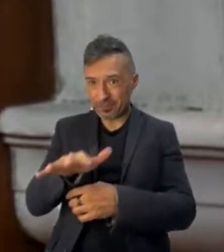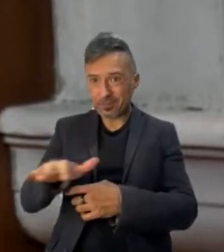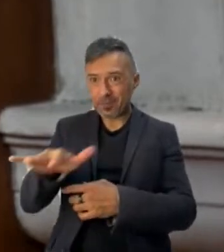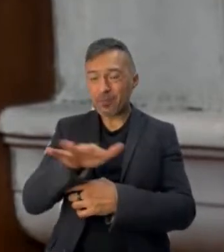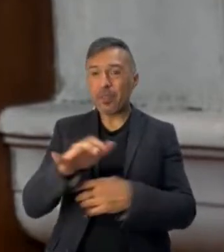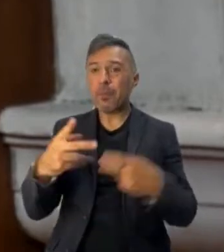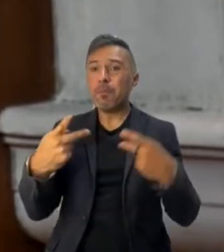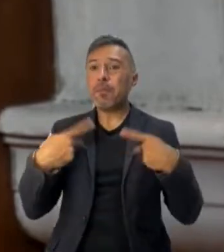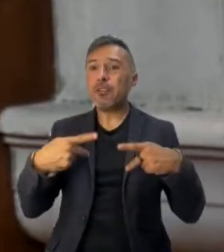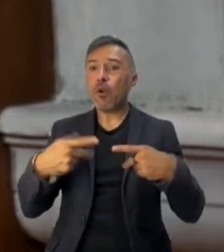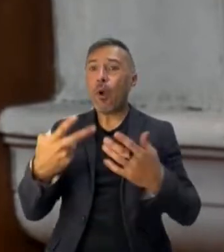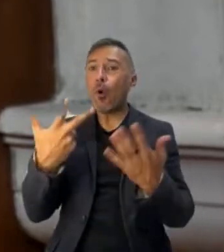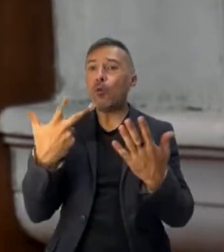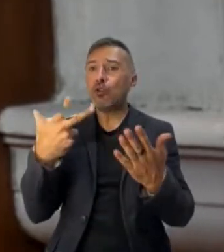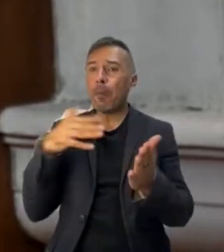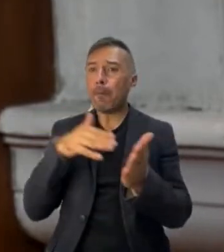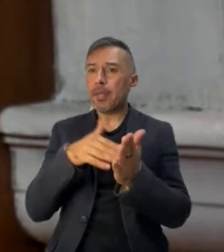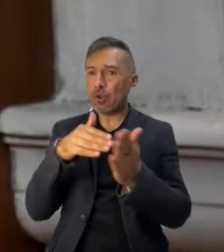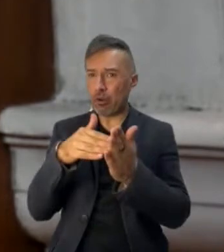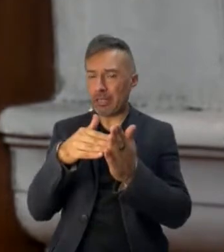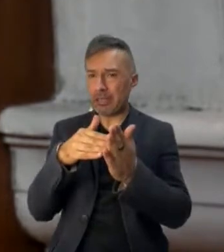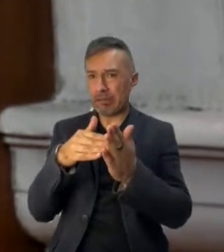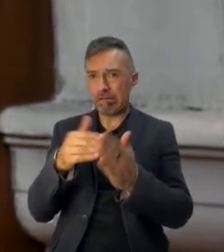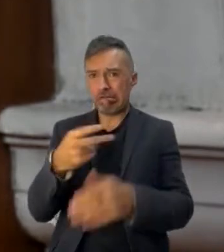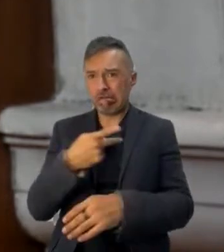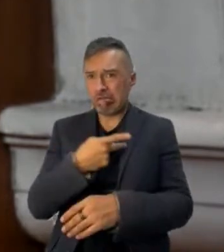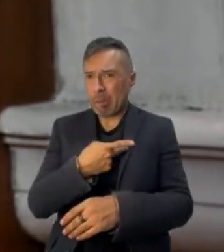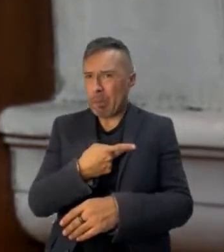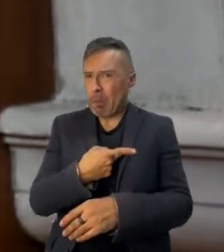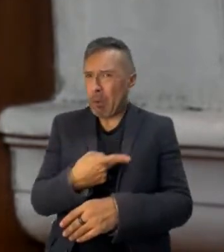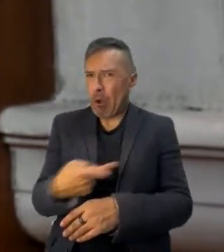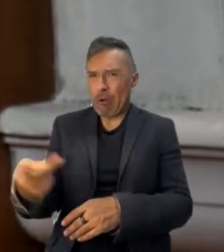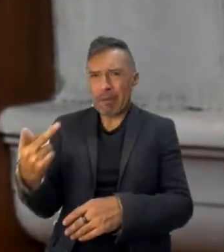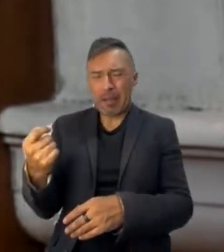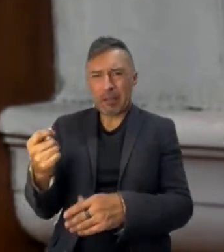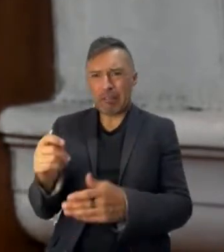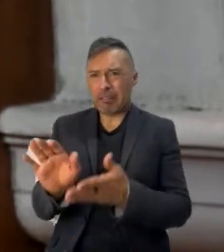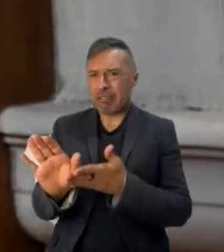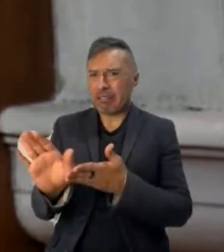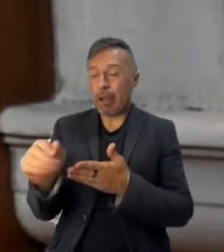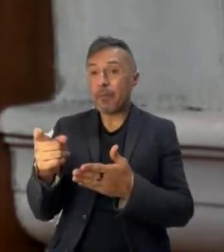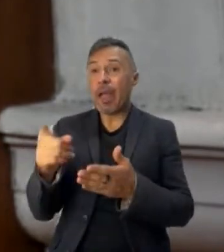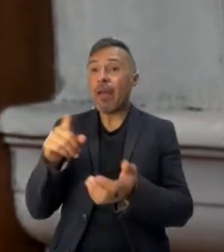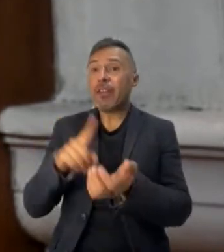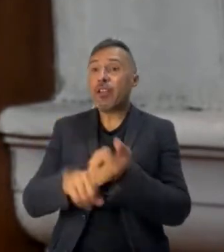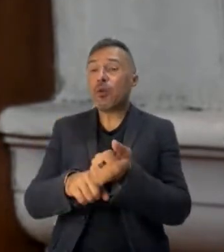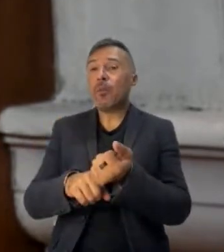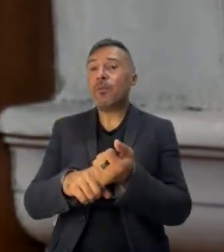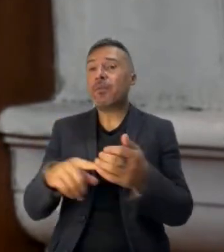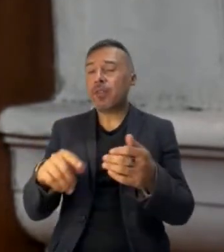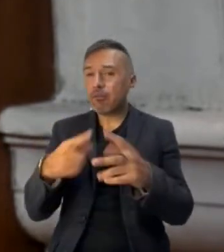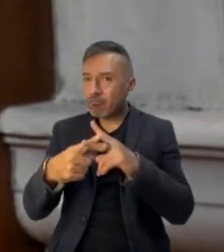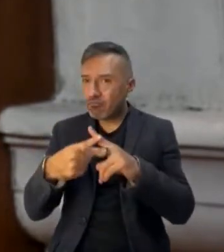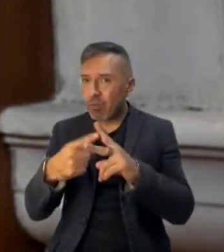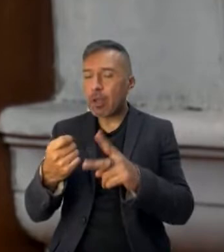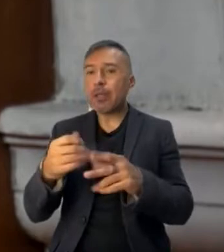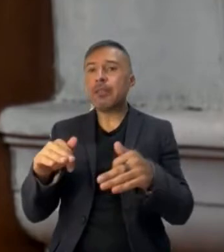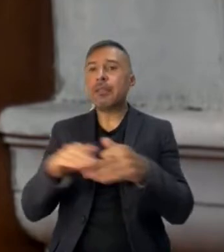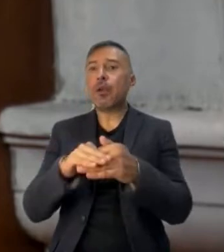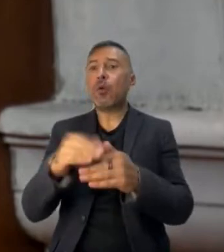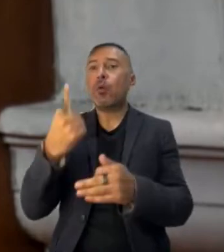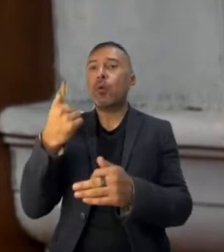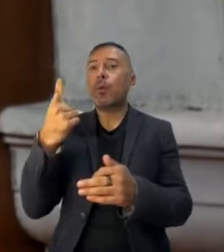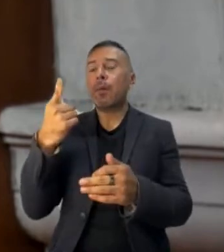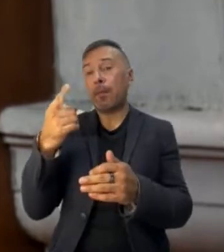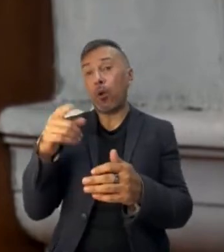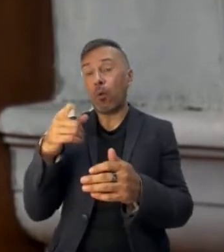de marginación, en suma, más de 1 millón de mexiquenses se ubica en pobreza extrema. Y no